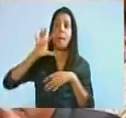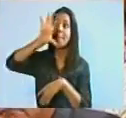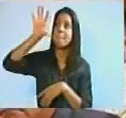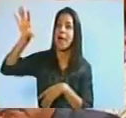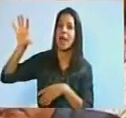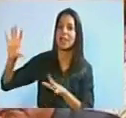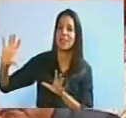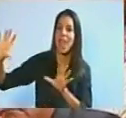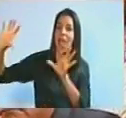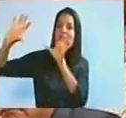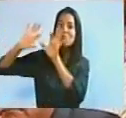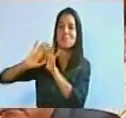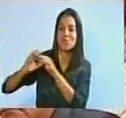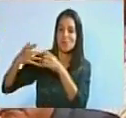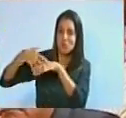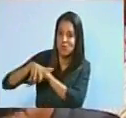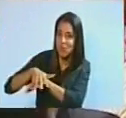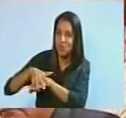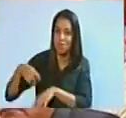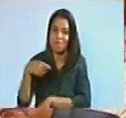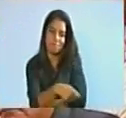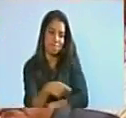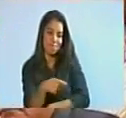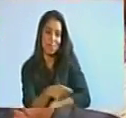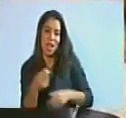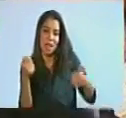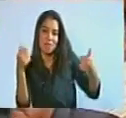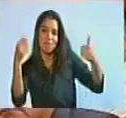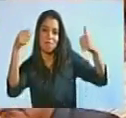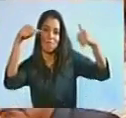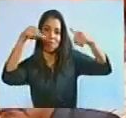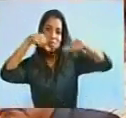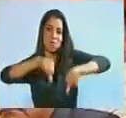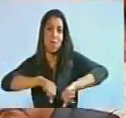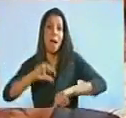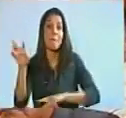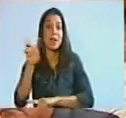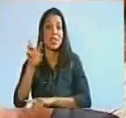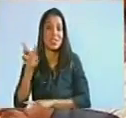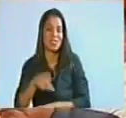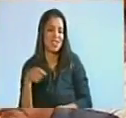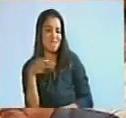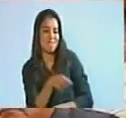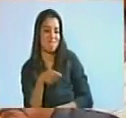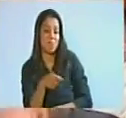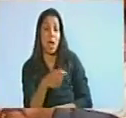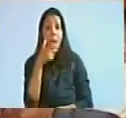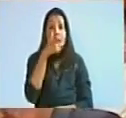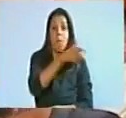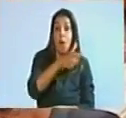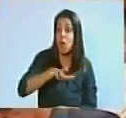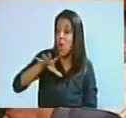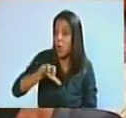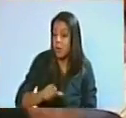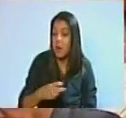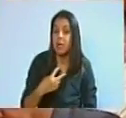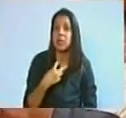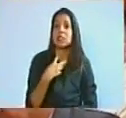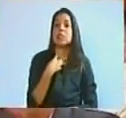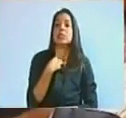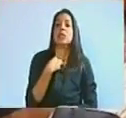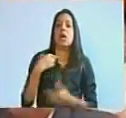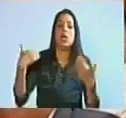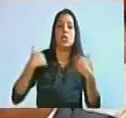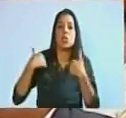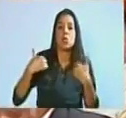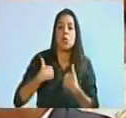internacional de las grandes transnacionales que ha buscado aniquilar el poder adquisitivo de nuestro pueblo, que ha buscado aniquilar